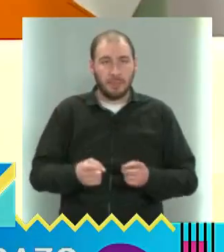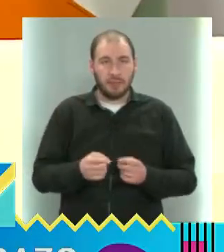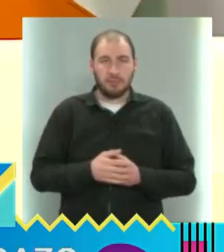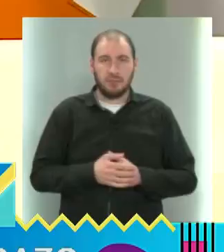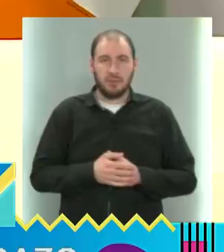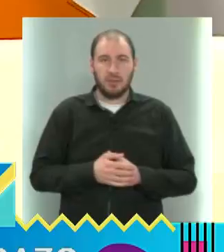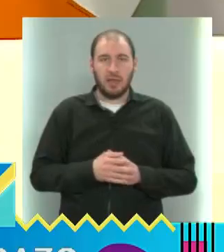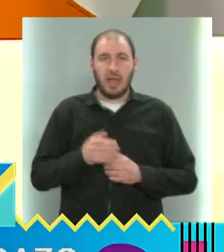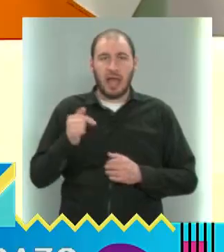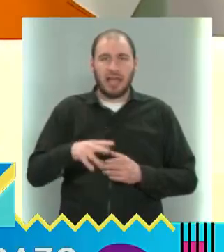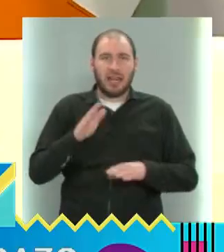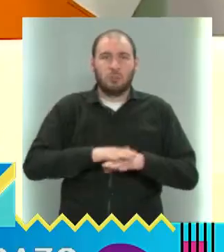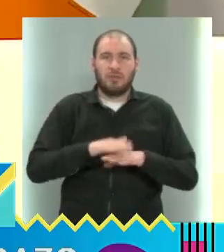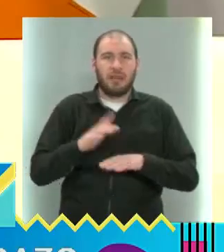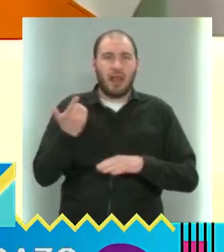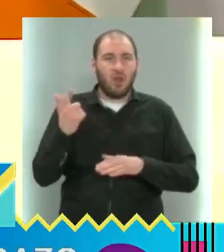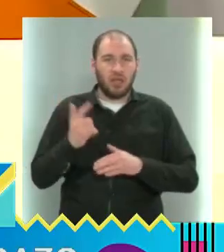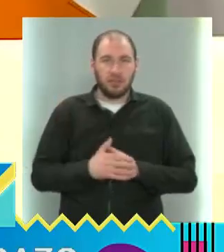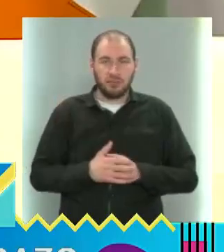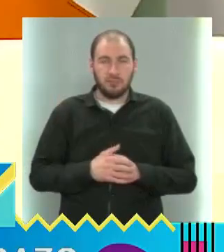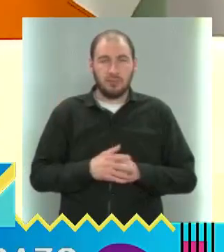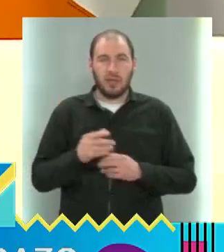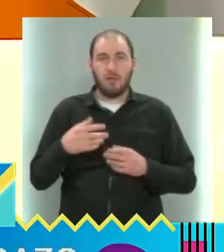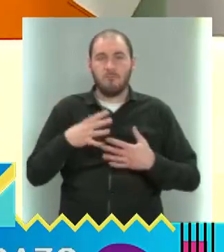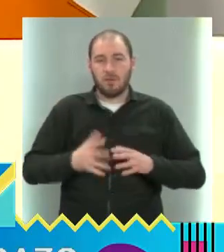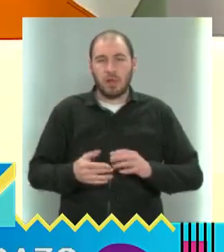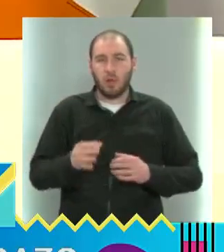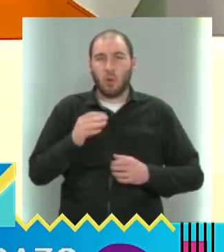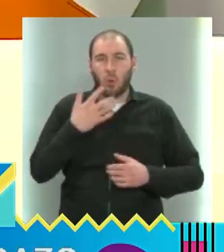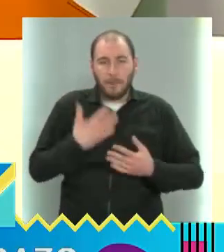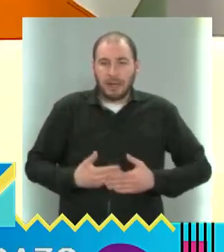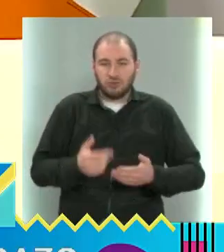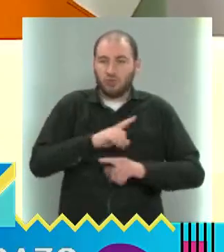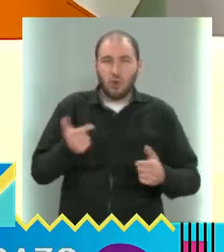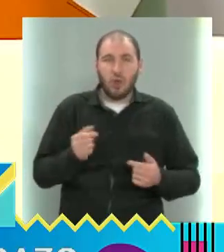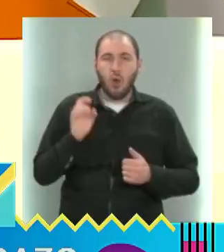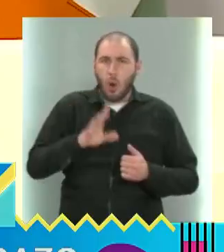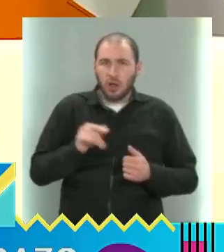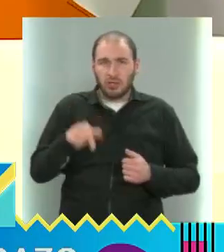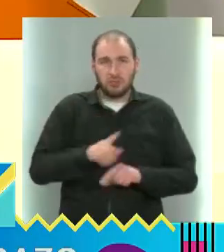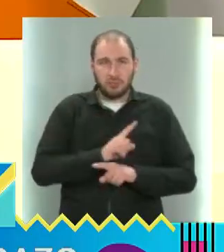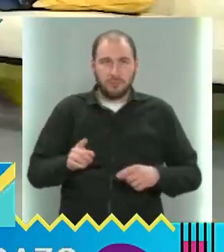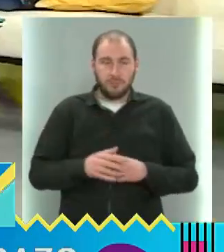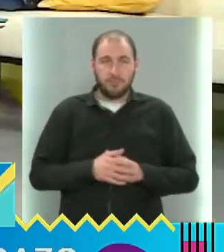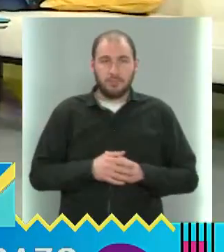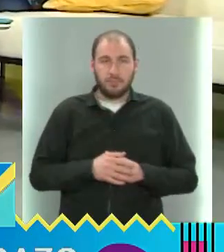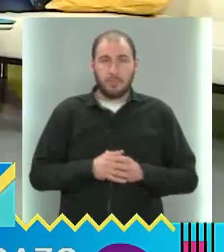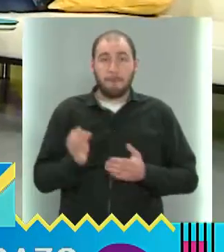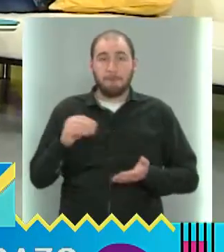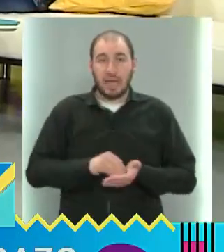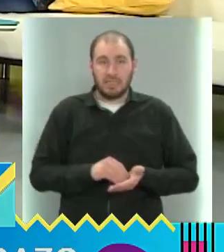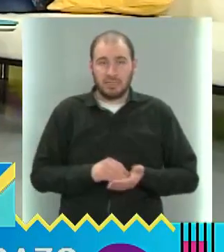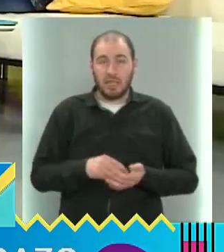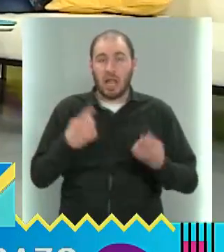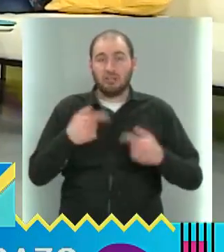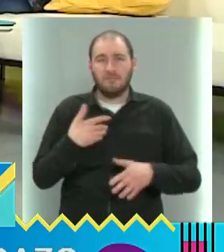poco pone a la irresponsabilidad en no usar métodos anticonceptivos. No tiene que ver solamente con eso, sino con el